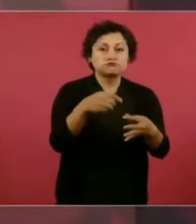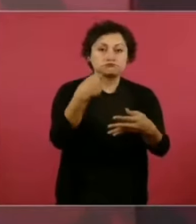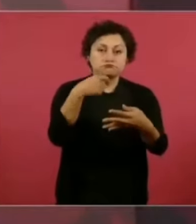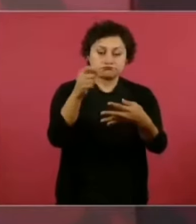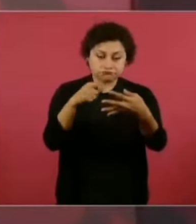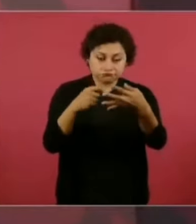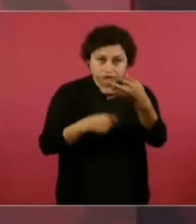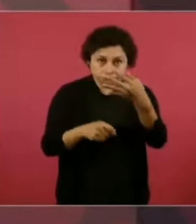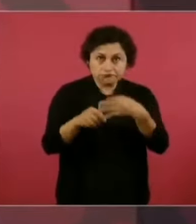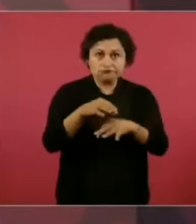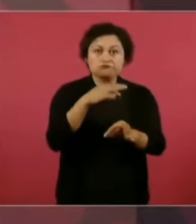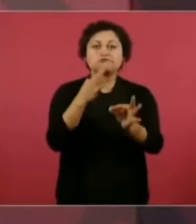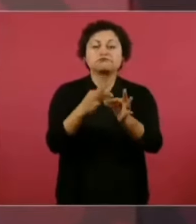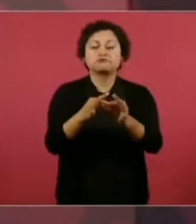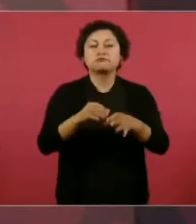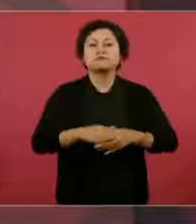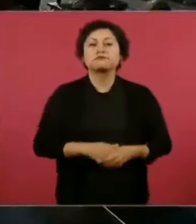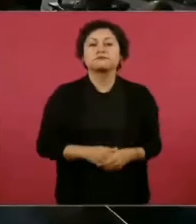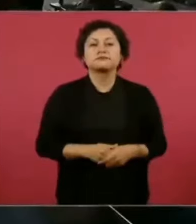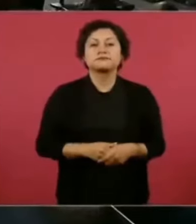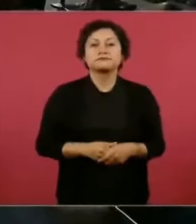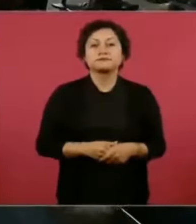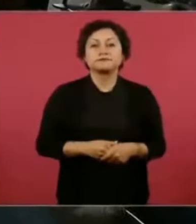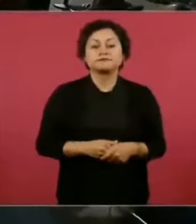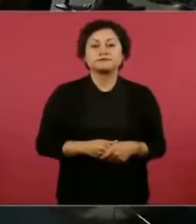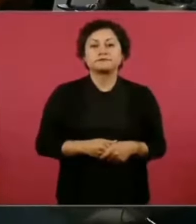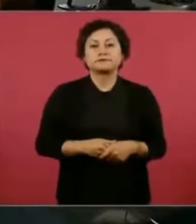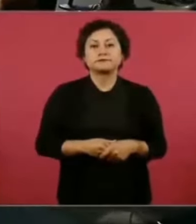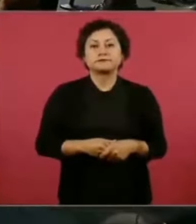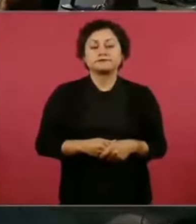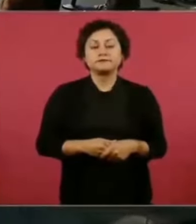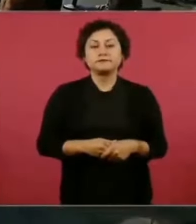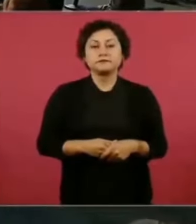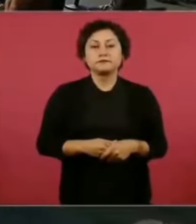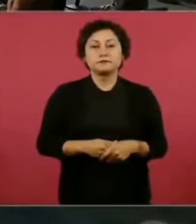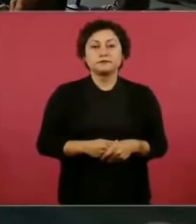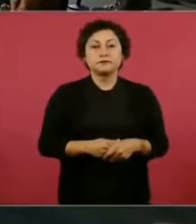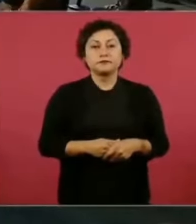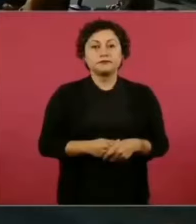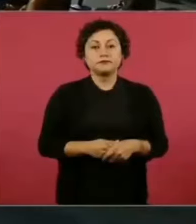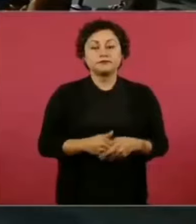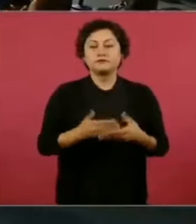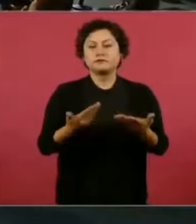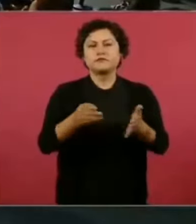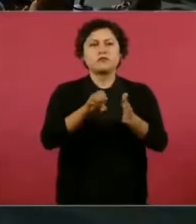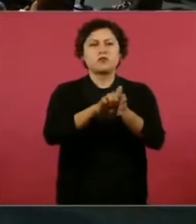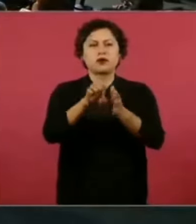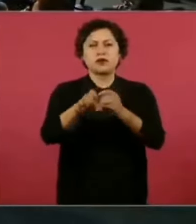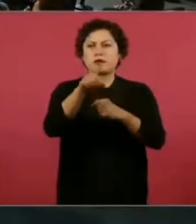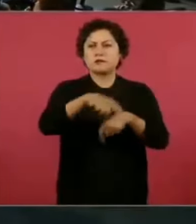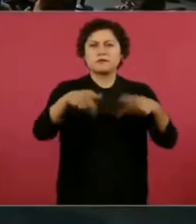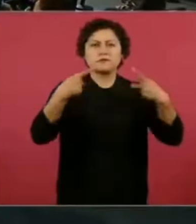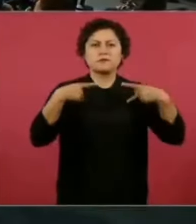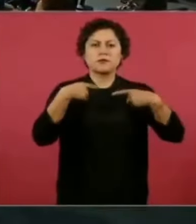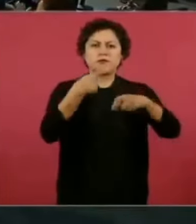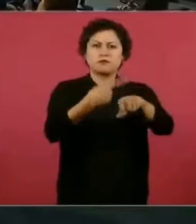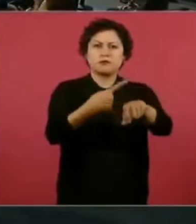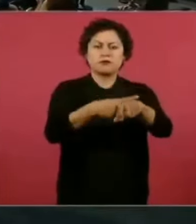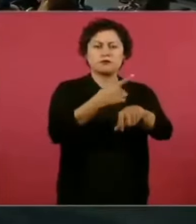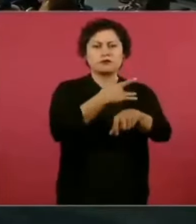lo que se ha adquirido para enfrentar infartos,